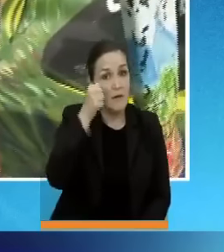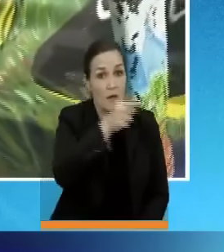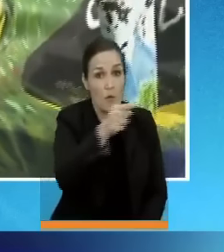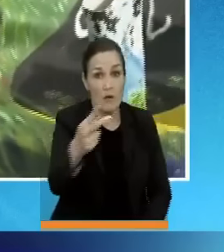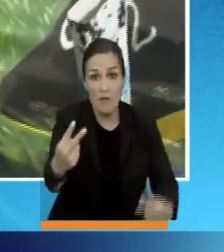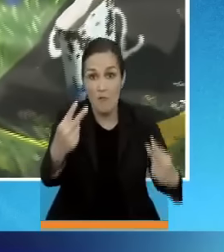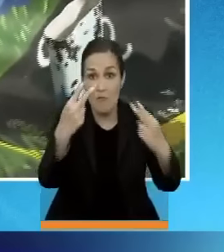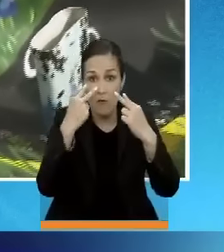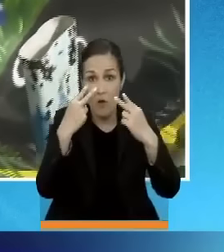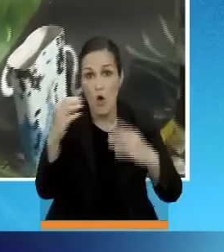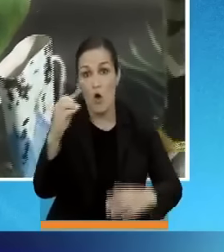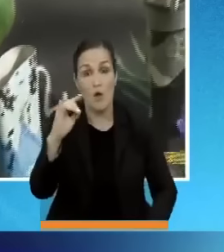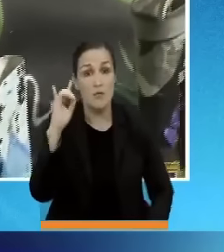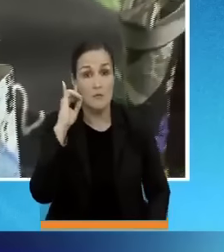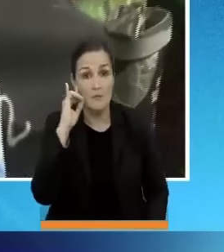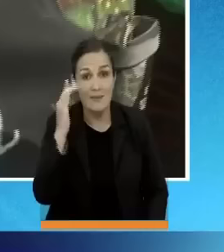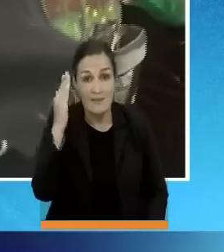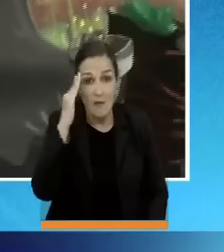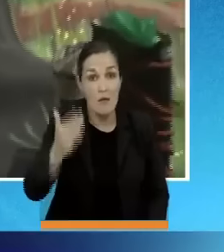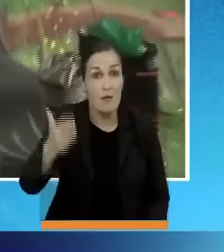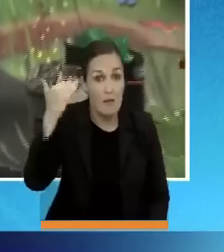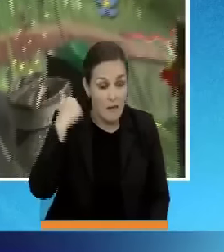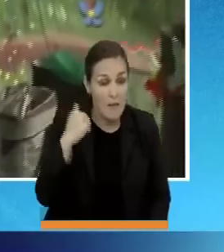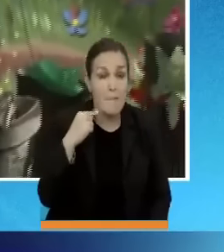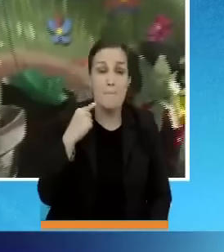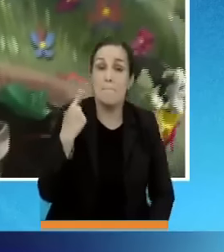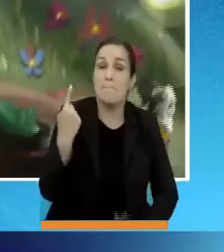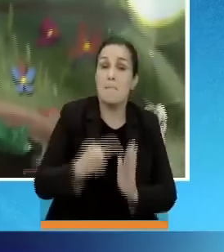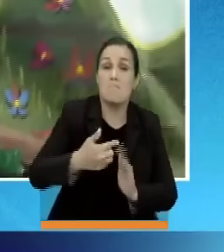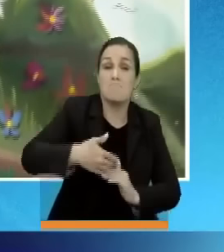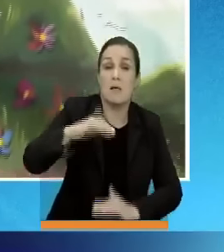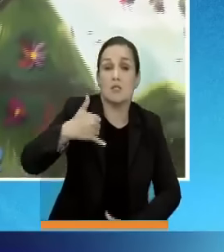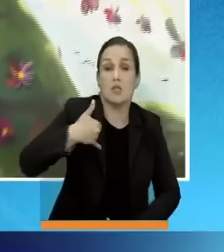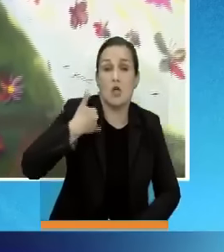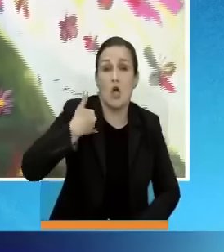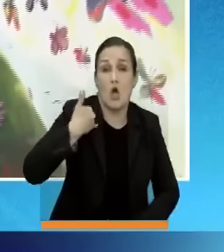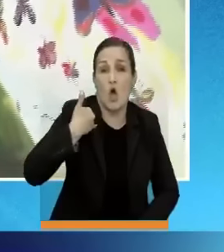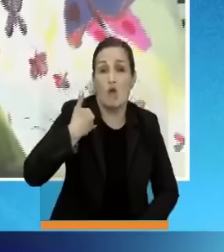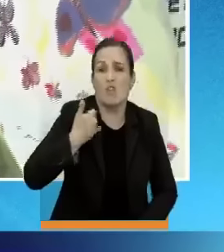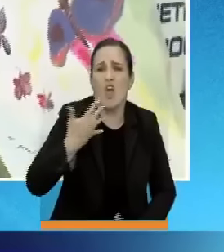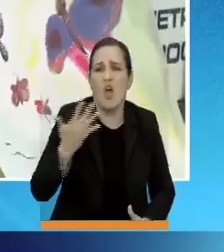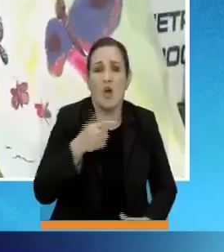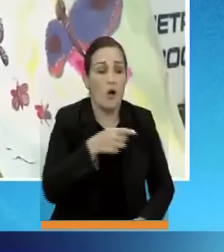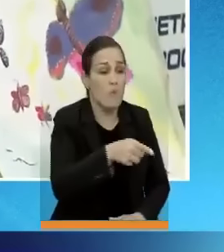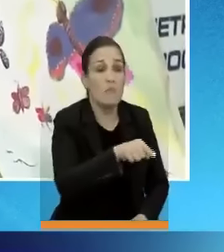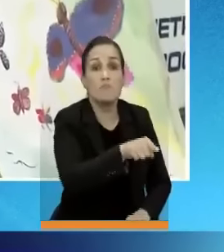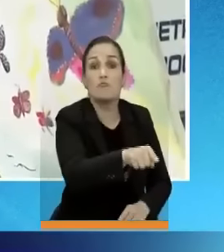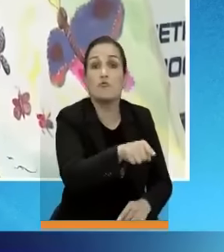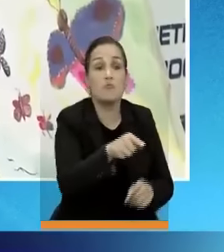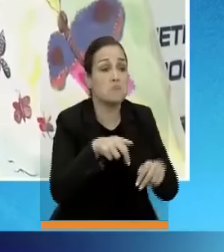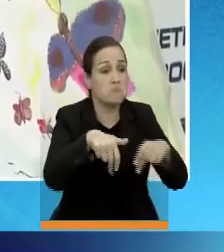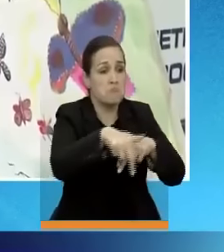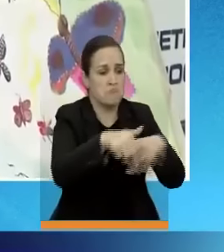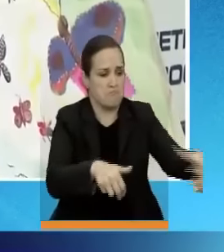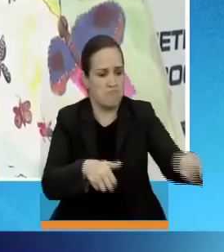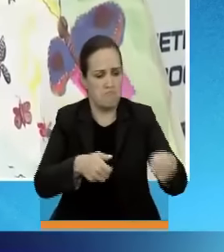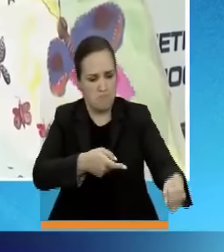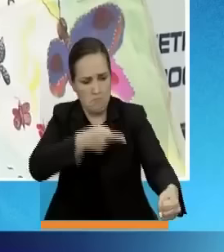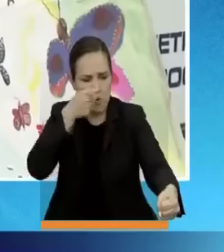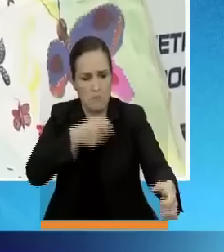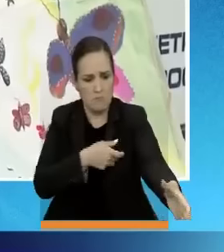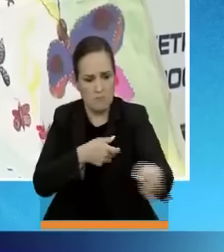escuchando miles de jóvenes fueron eh deliberadamente privados de la libertad